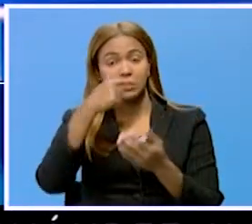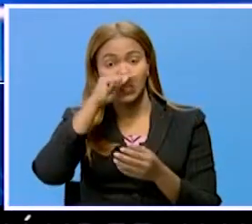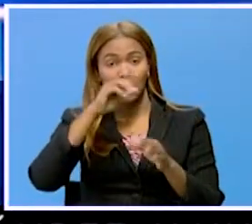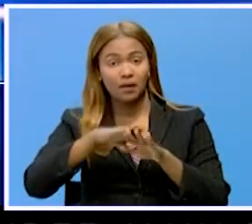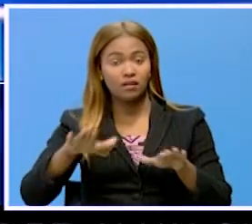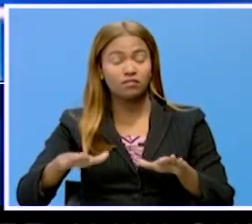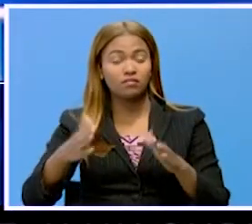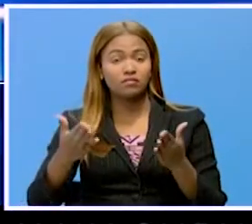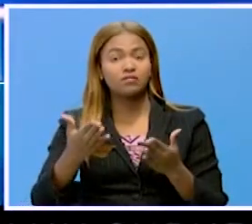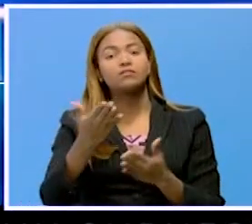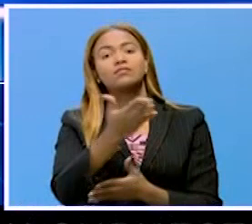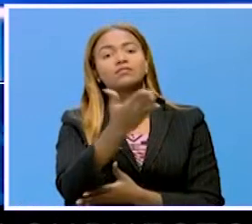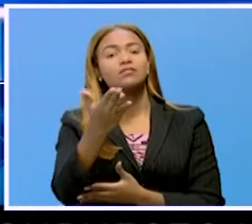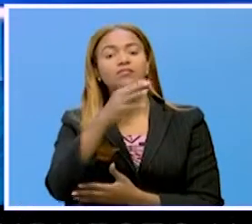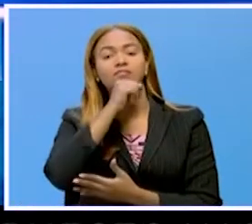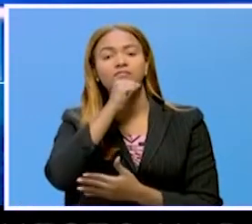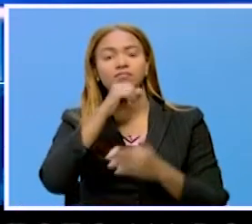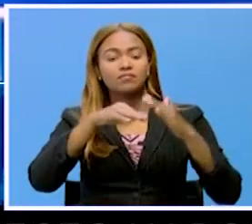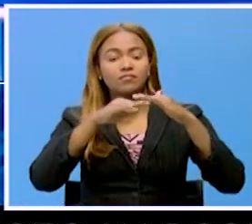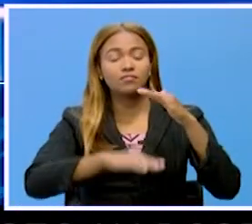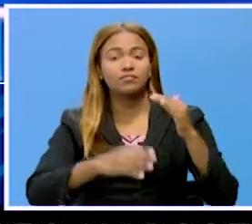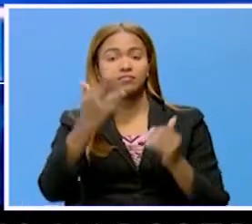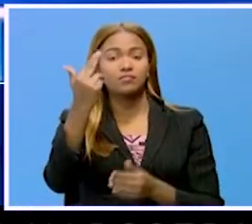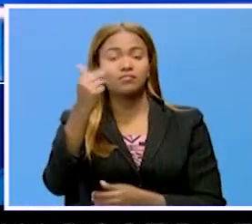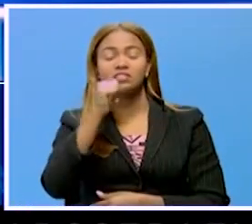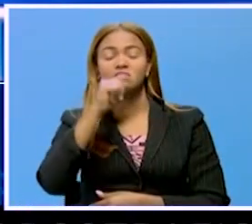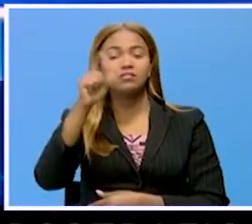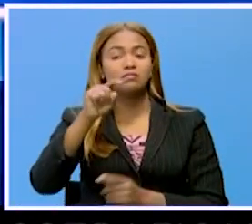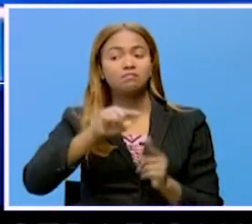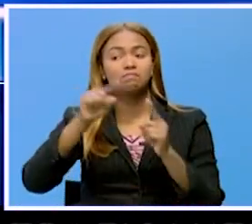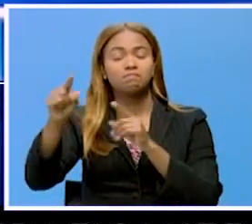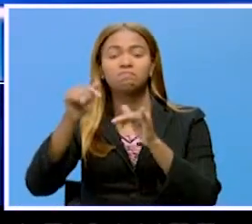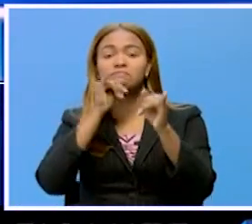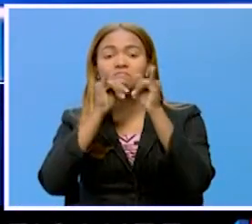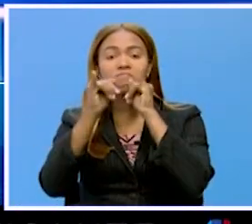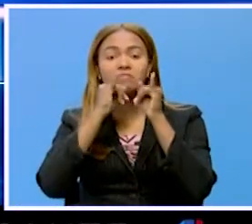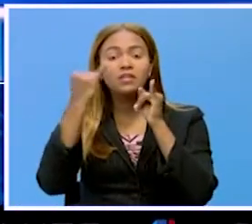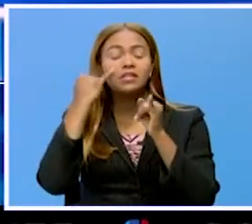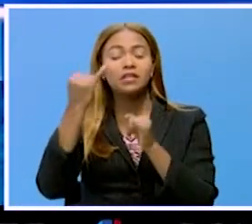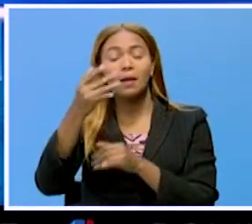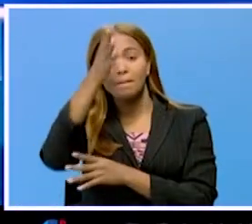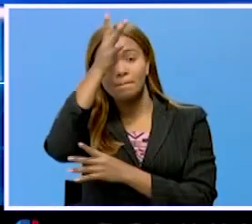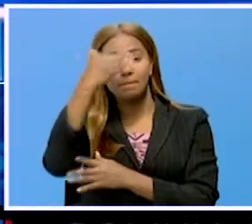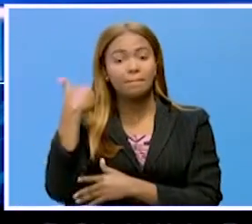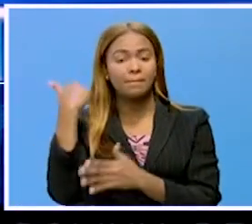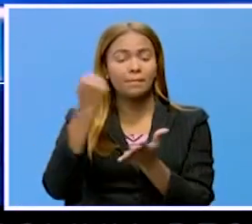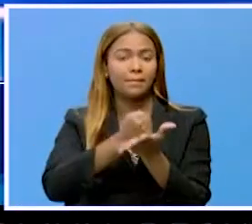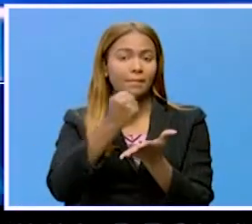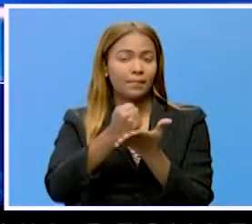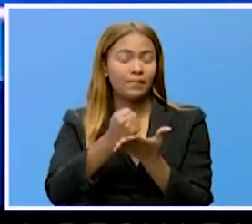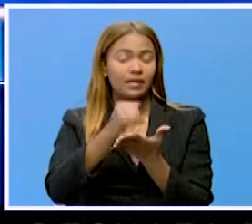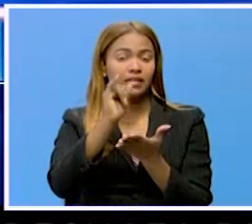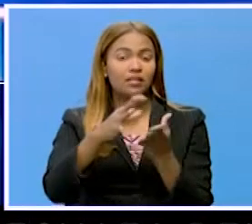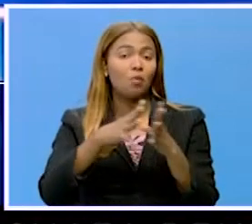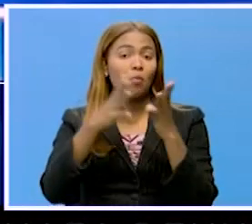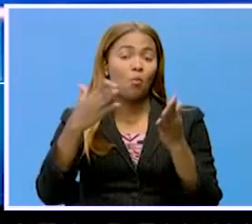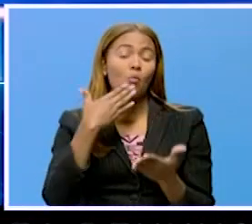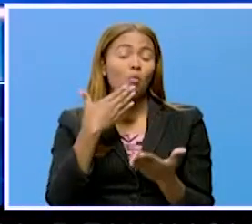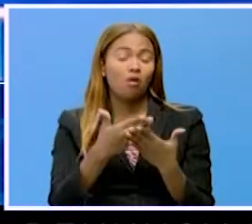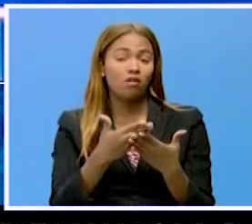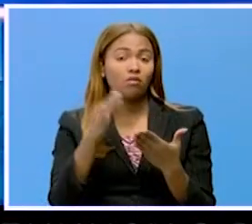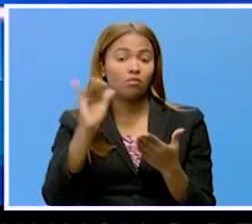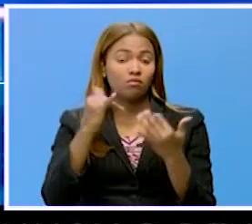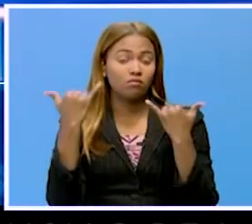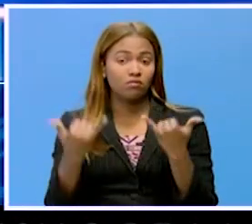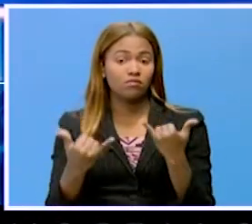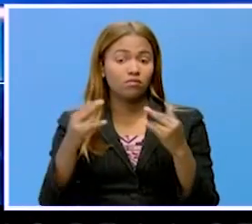niños, niñas menores de 13 años no tengan que ir a entrevistas si uno de los padres tiene visa, es muy bueno y